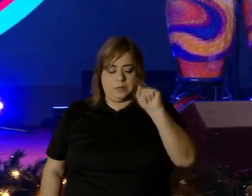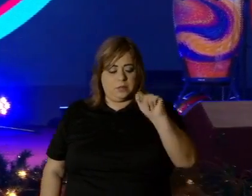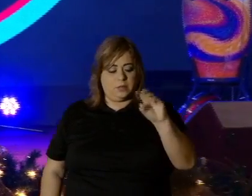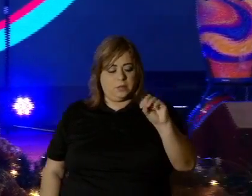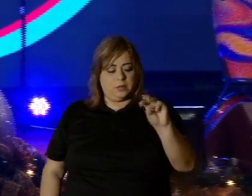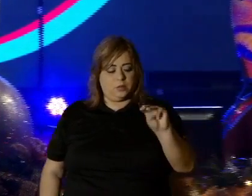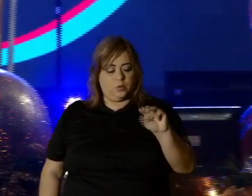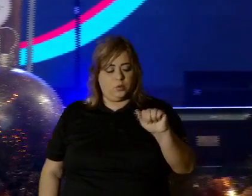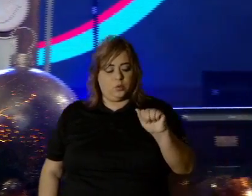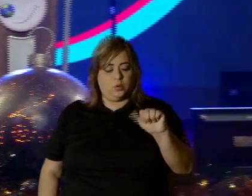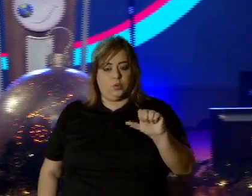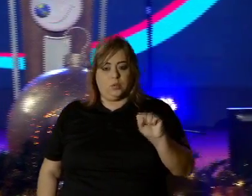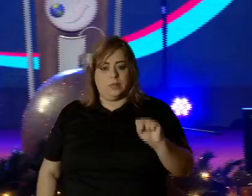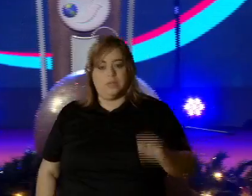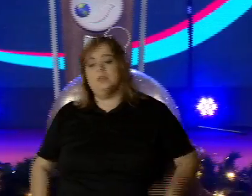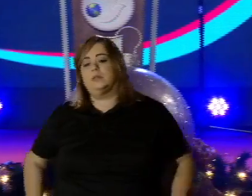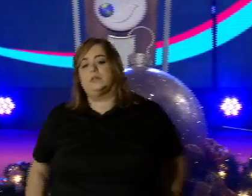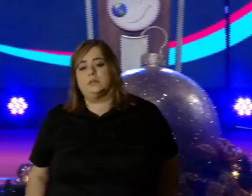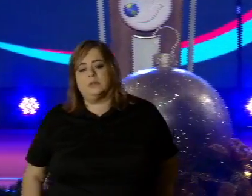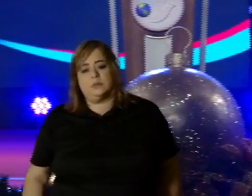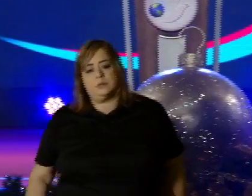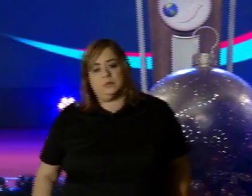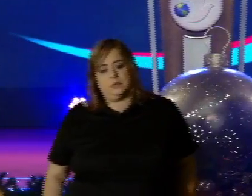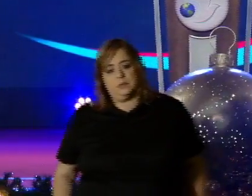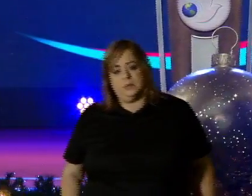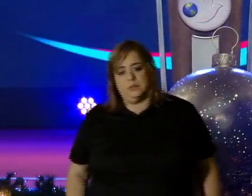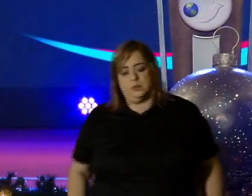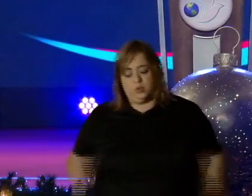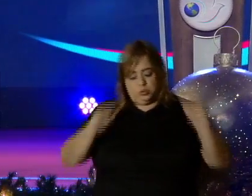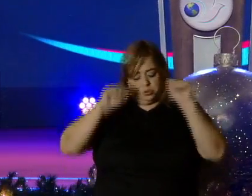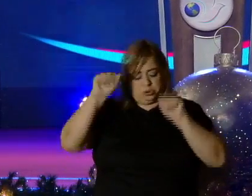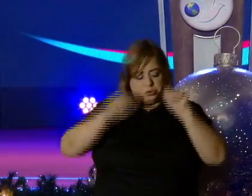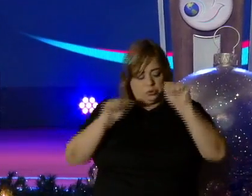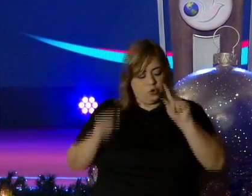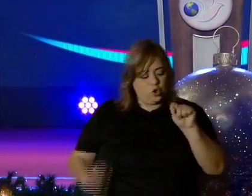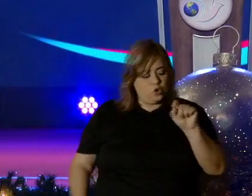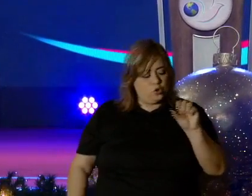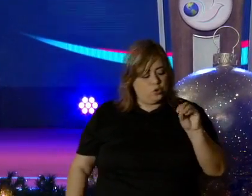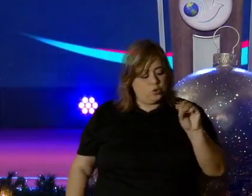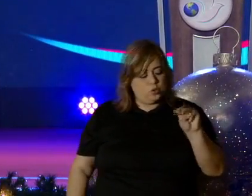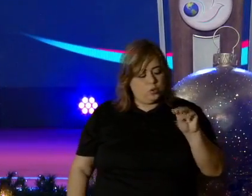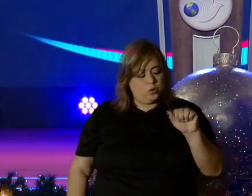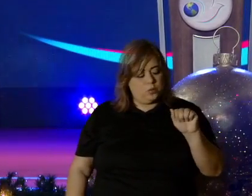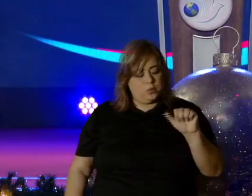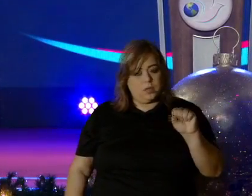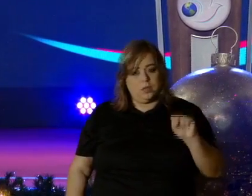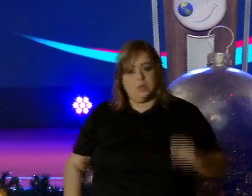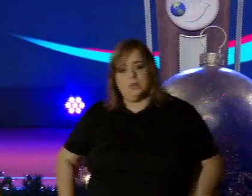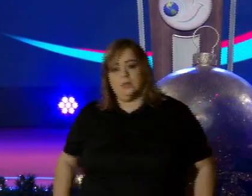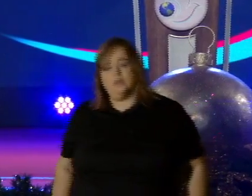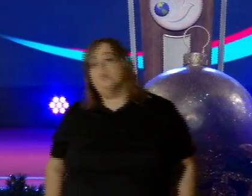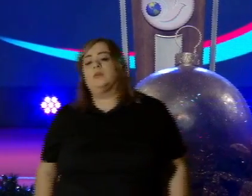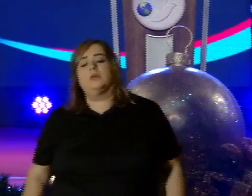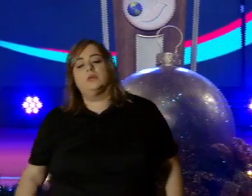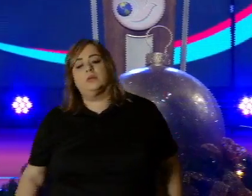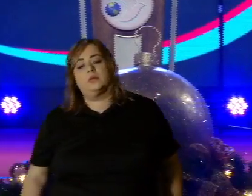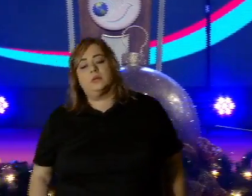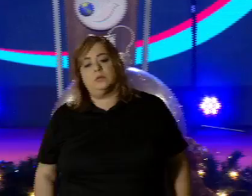aparte. Siempre hay alguno, ¿verdad? Tú dices una cosa y el otro dice, amén, amén. Aleluya.